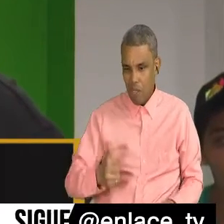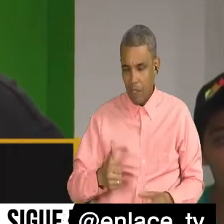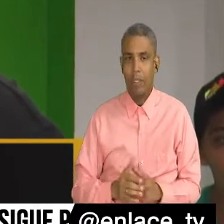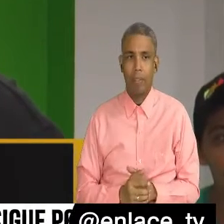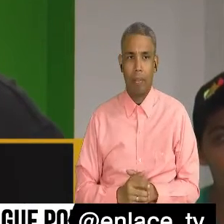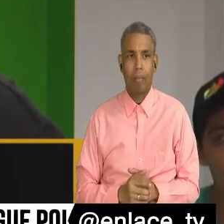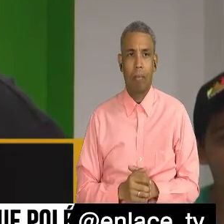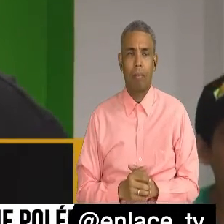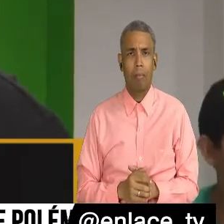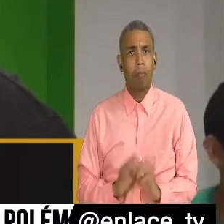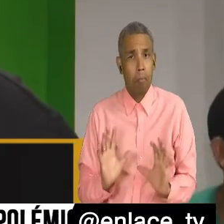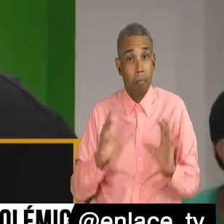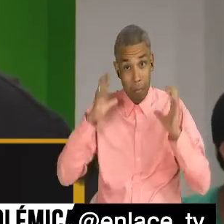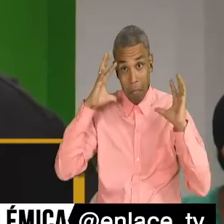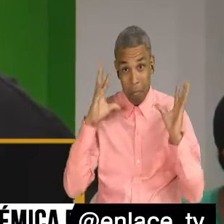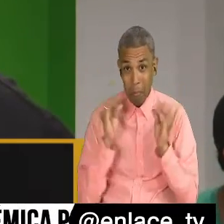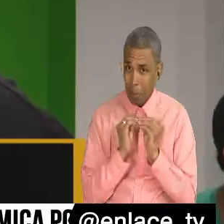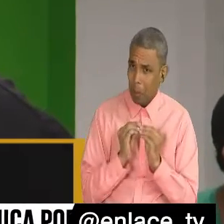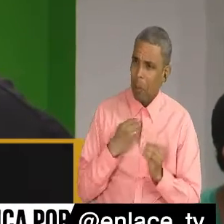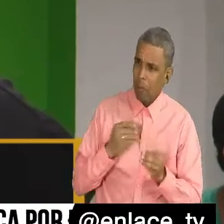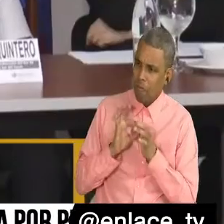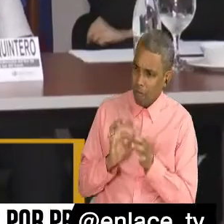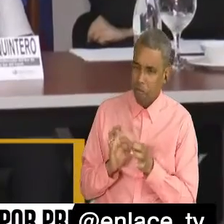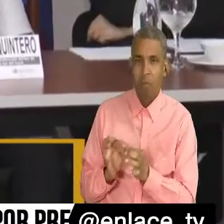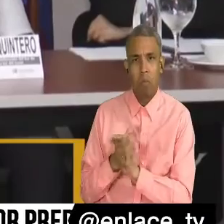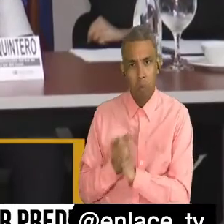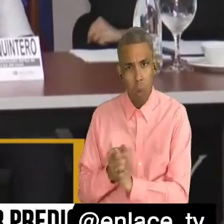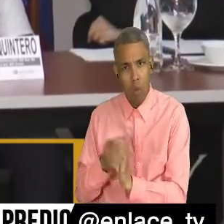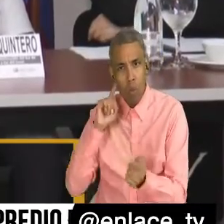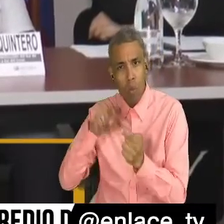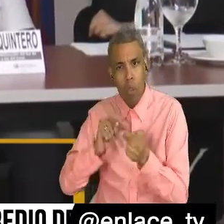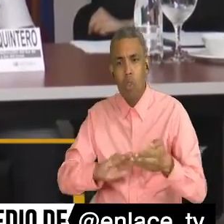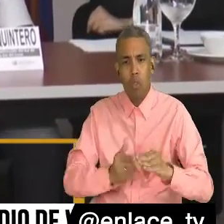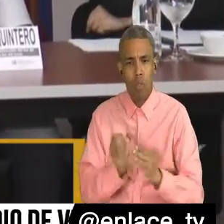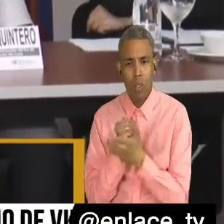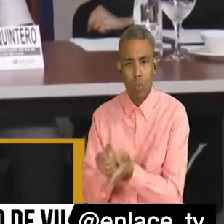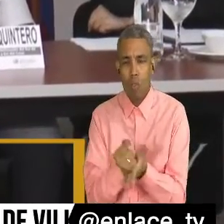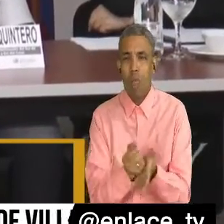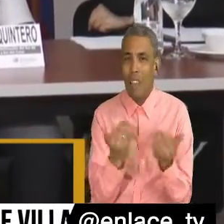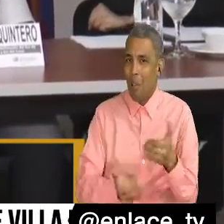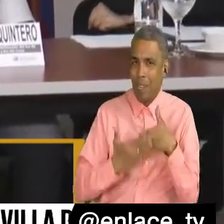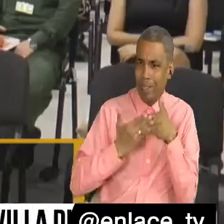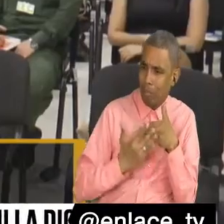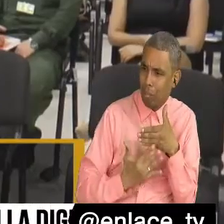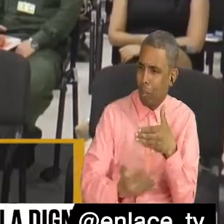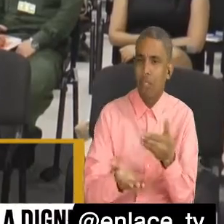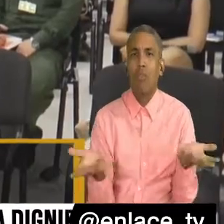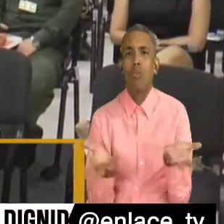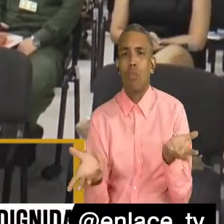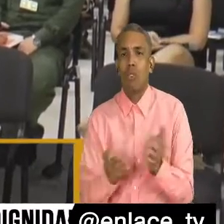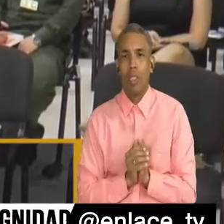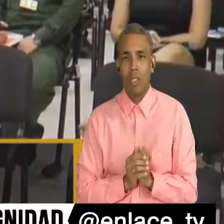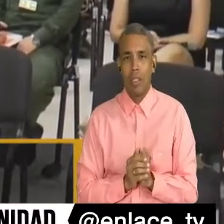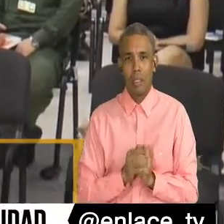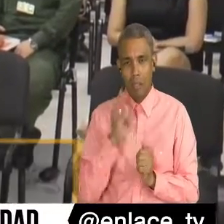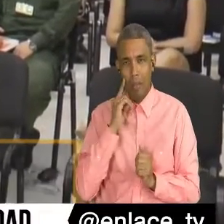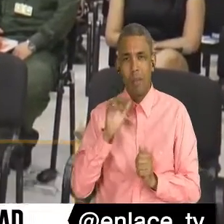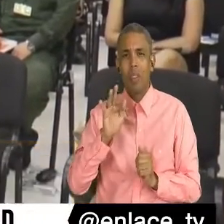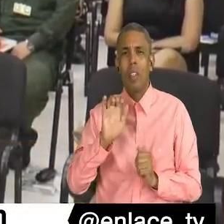han estado muy de la mano con las víctimas. A partir de la fecha, la ONU estará ubicada en el edificio Terceto,